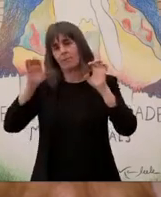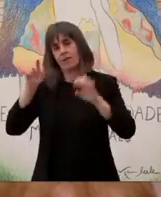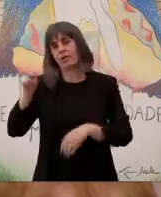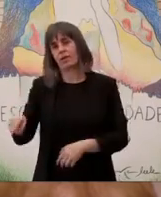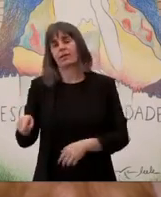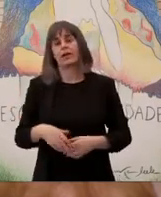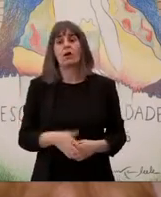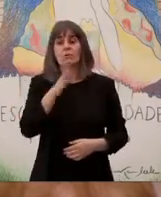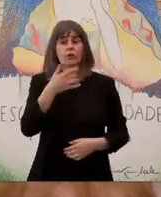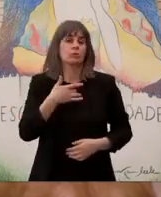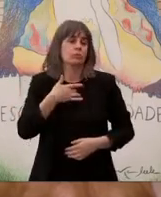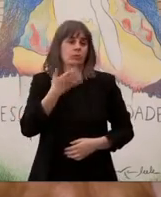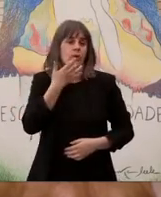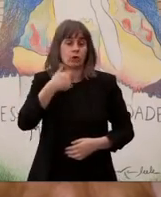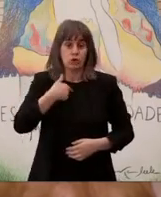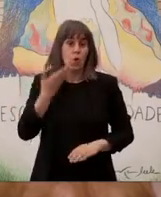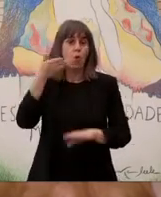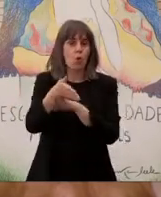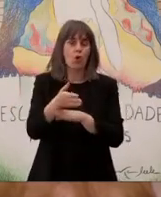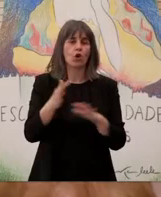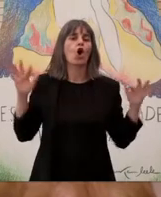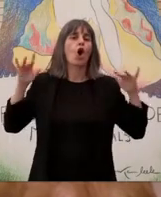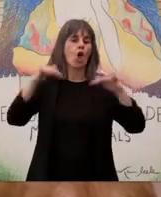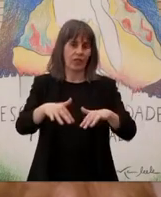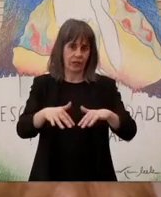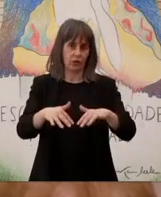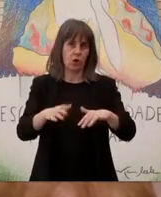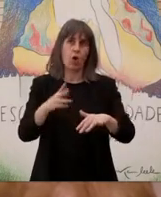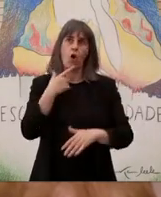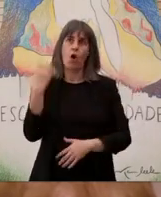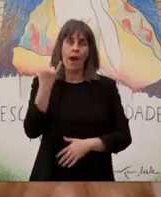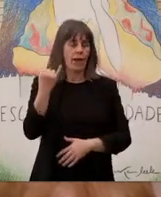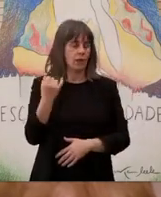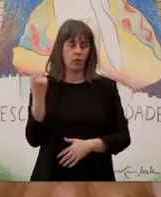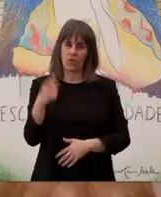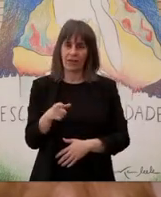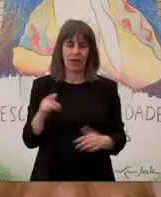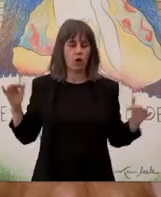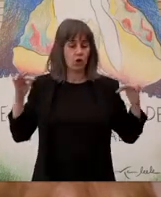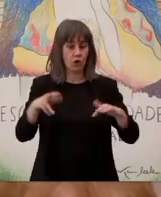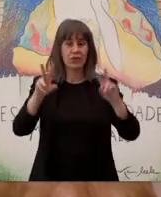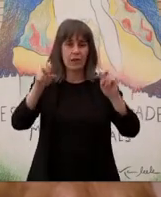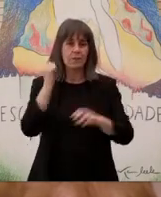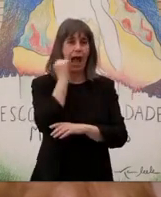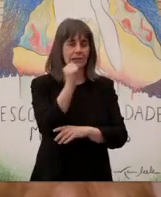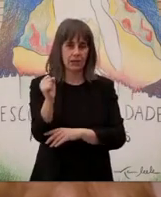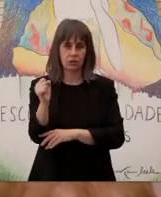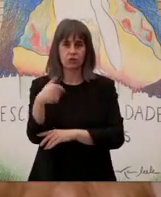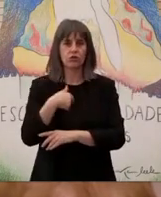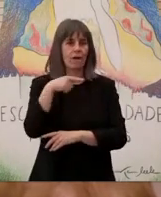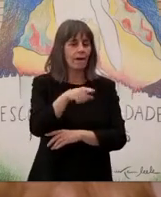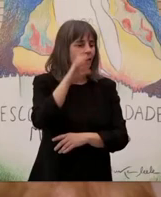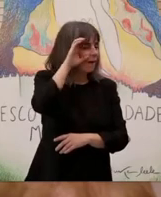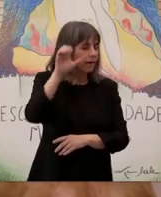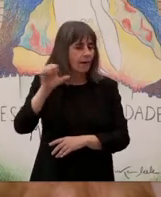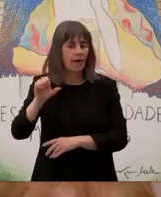Por qué cada vez que voy a una concentración y ogayano tuviera que ir a ningún amáis por asesinato siempre que es coito esto se